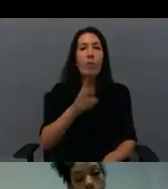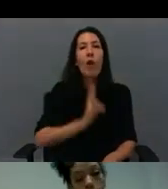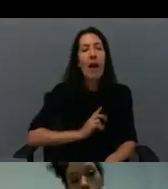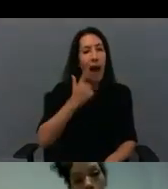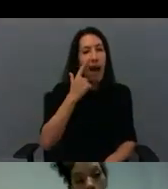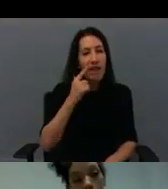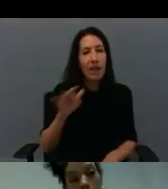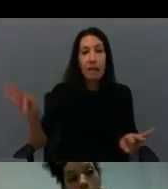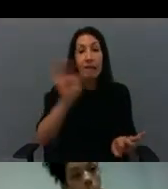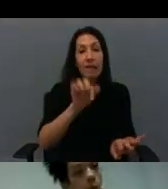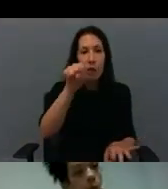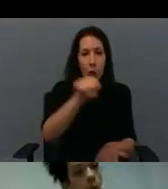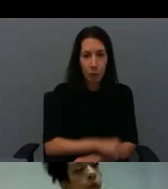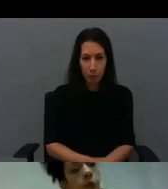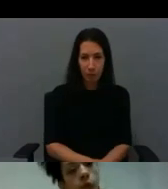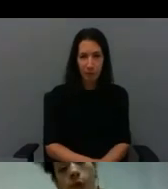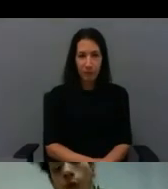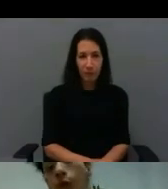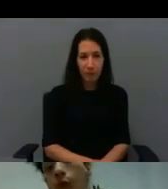Te tocó. Me tocó la China.